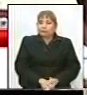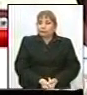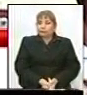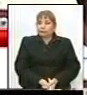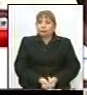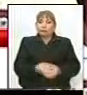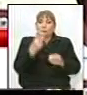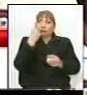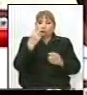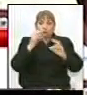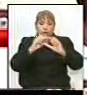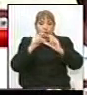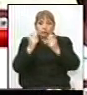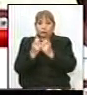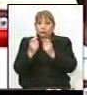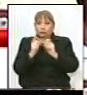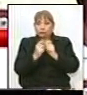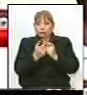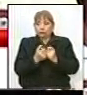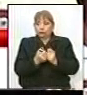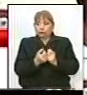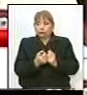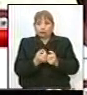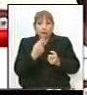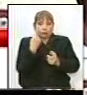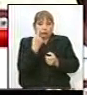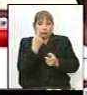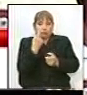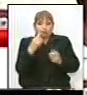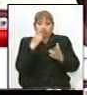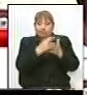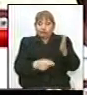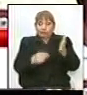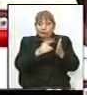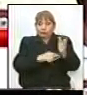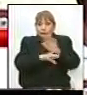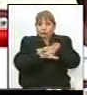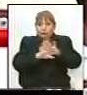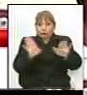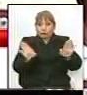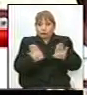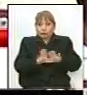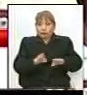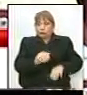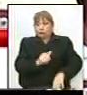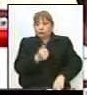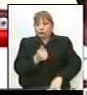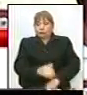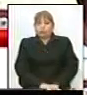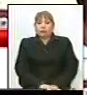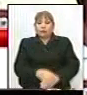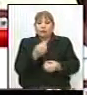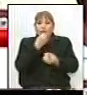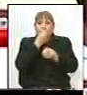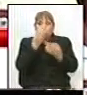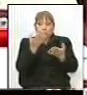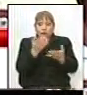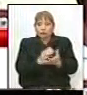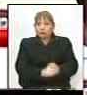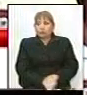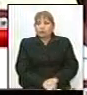dos grupos de extinción de organizaciones políticas. Por un lado, la cancelación y por otro lado, la declaración de